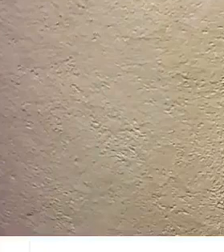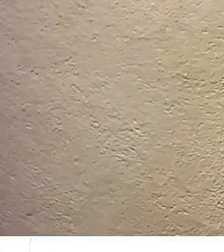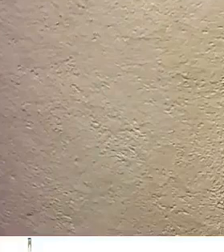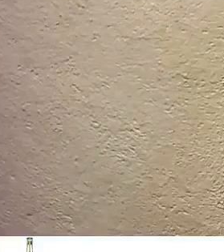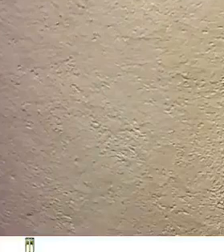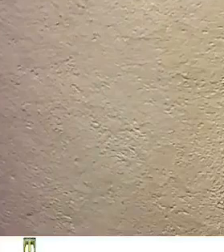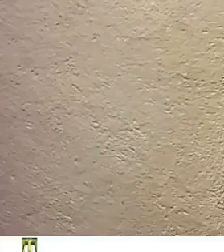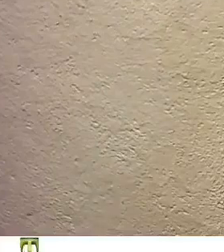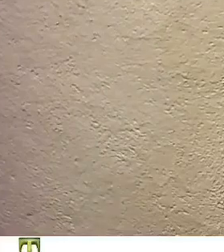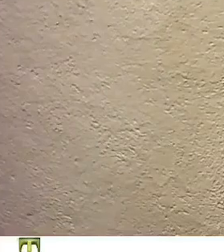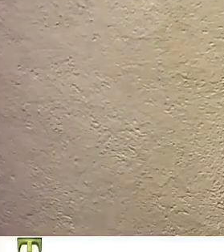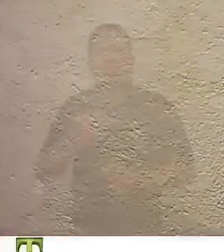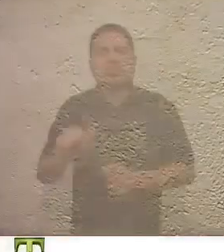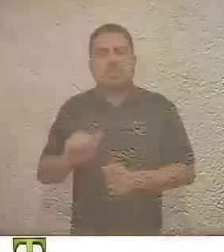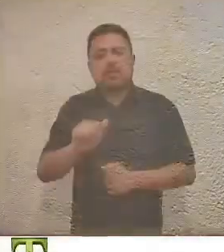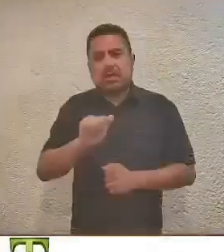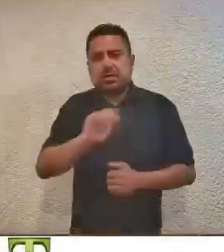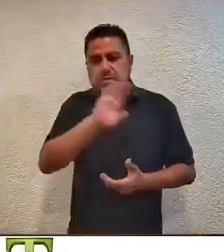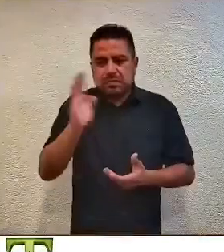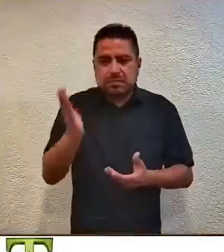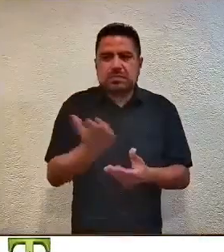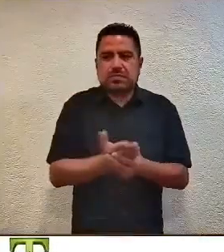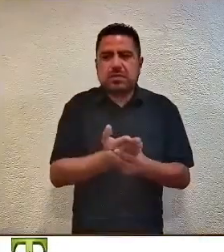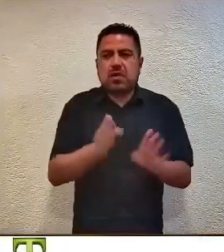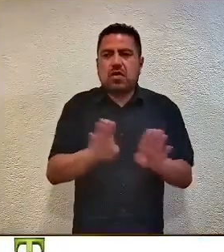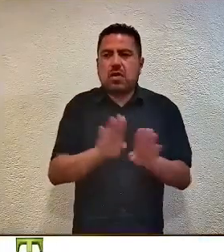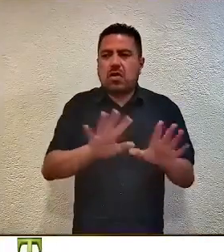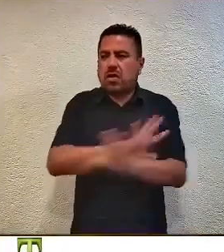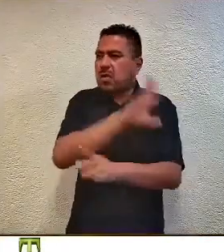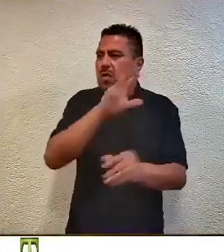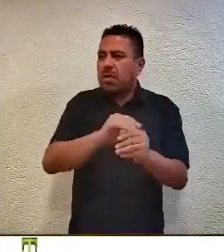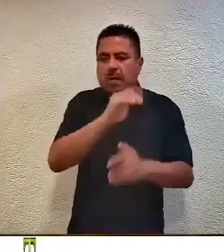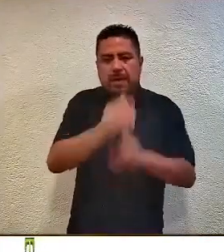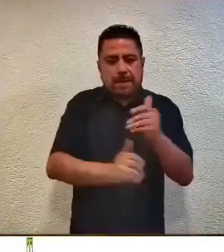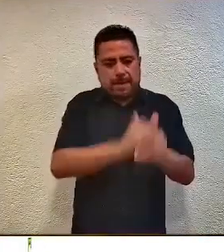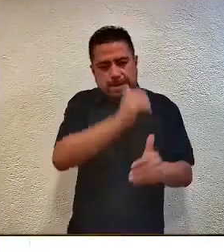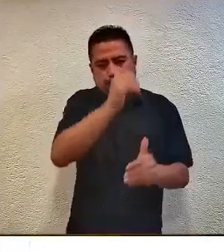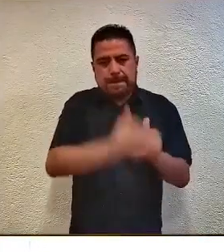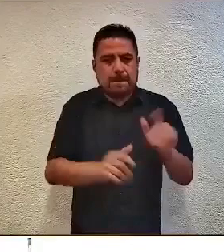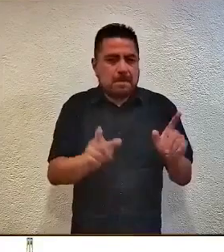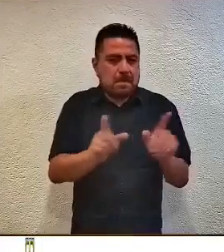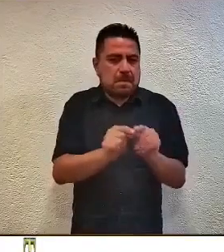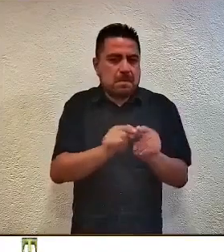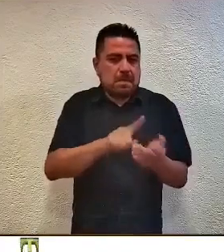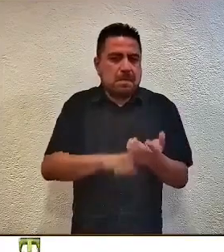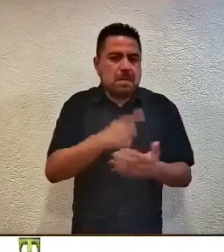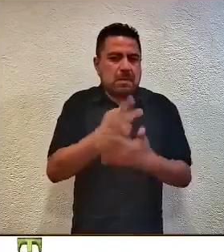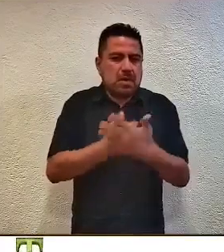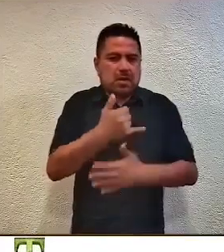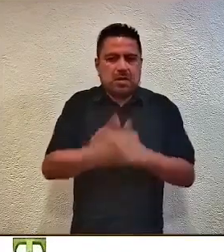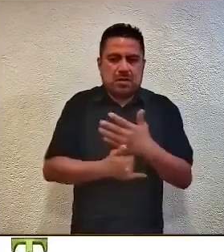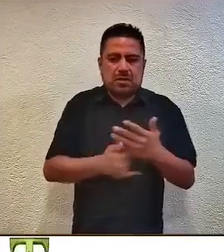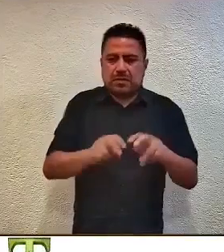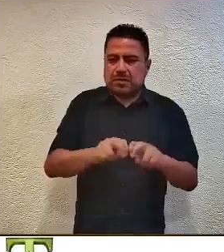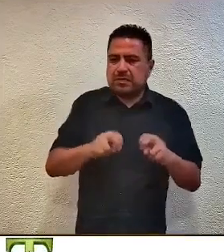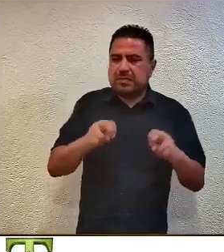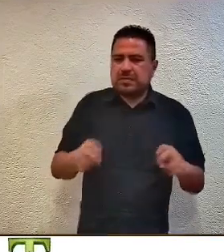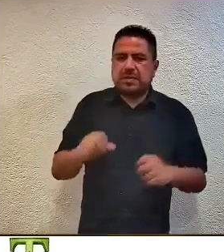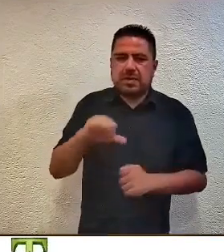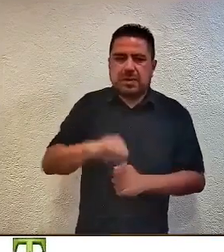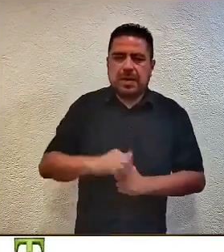En consecuencia, se ordena el archivo del expediente como asunto totalmente concluido. Es la cuenta, magistrada presidenta, magistradas,